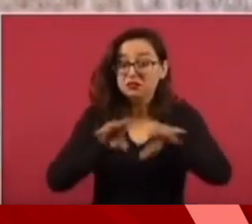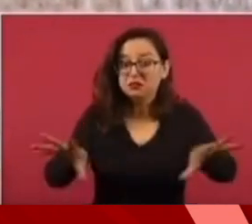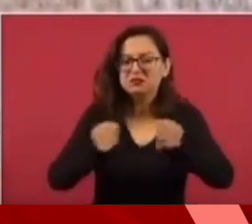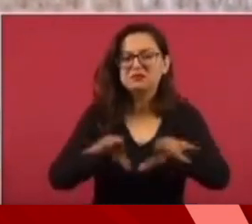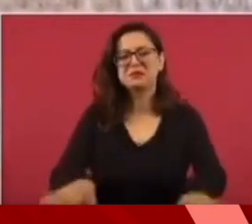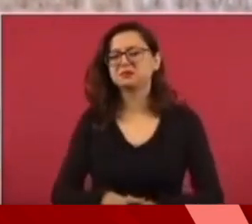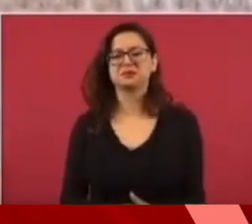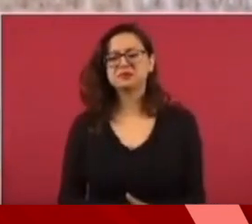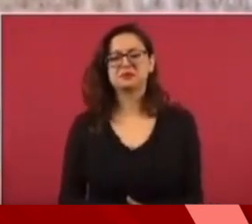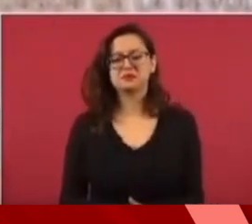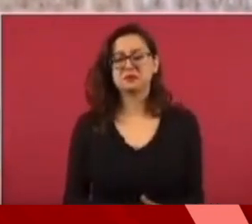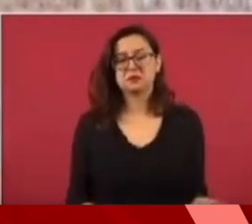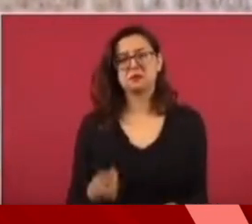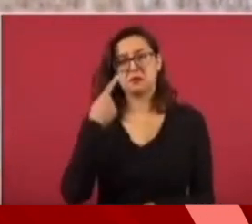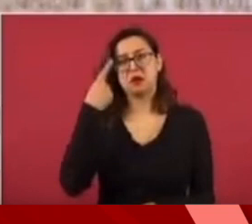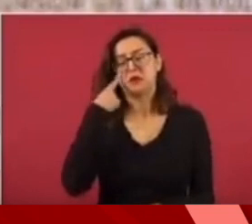termine, pienso